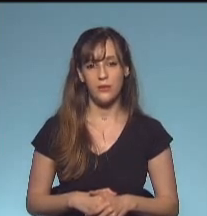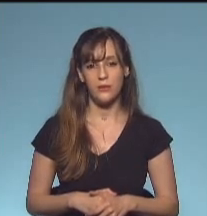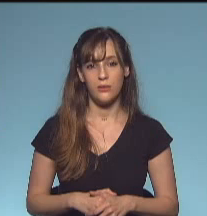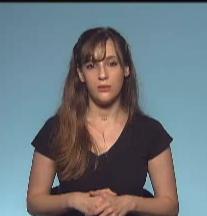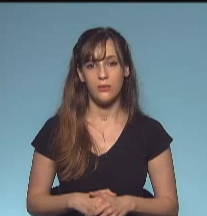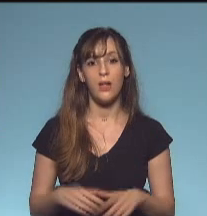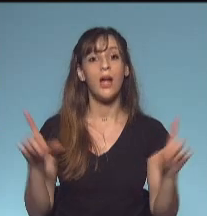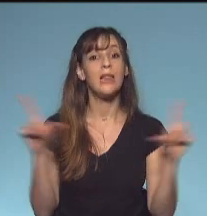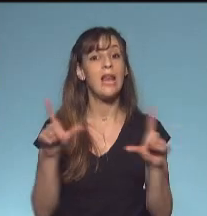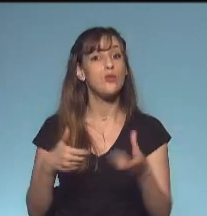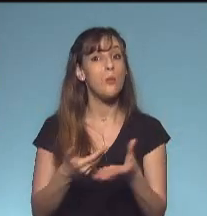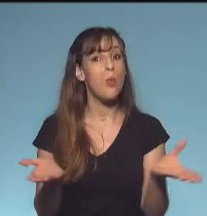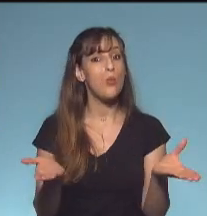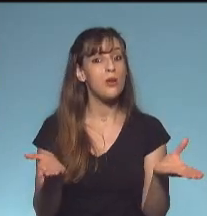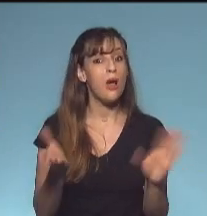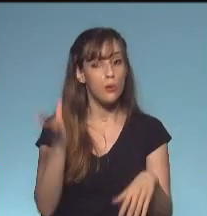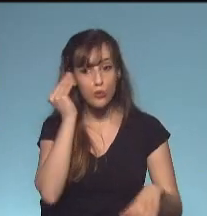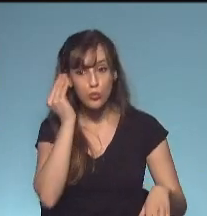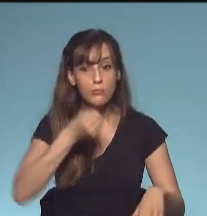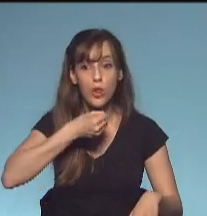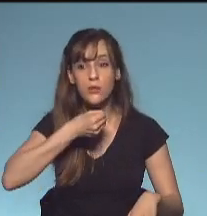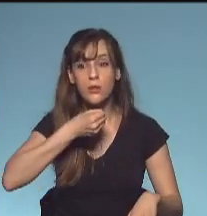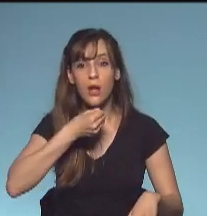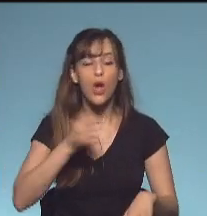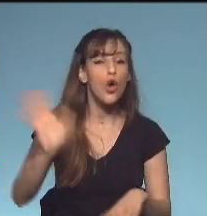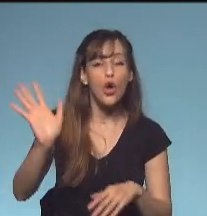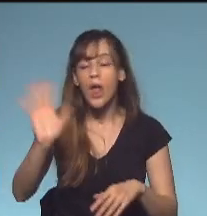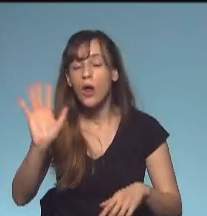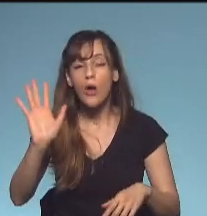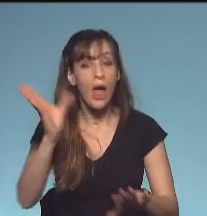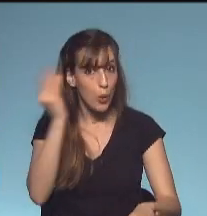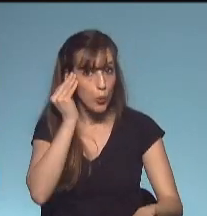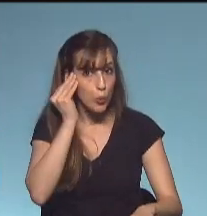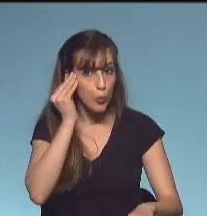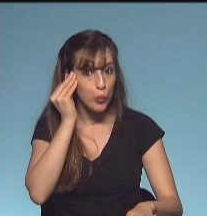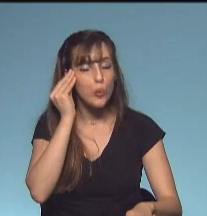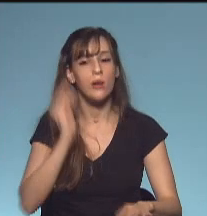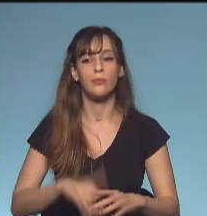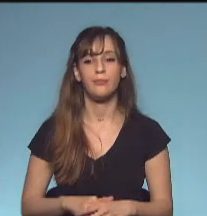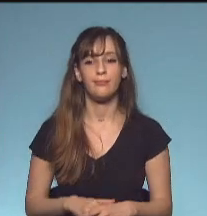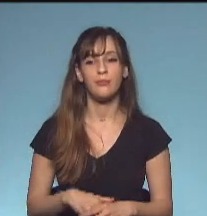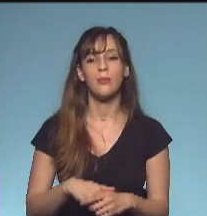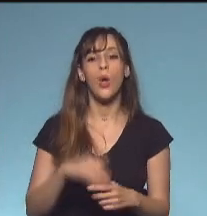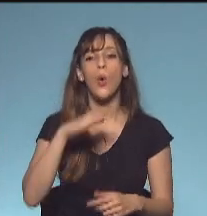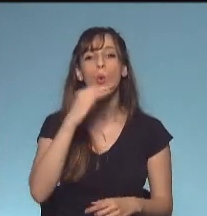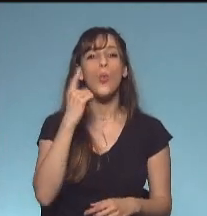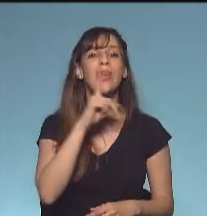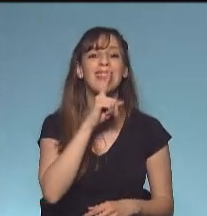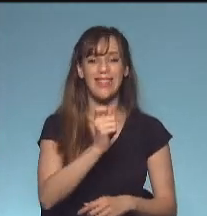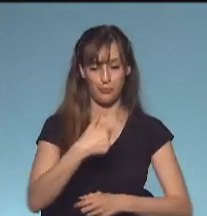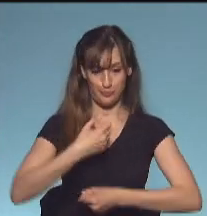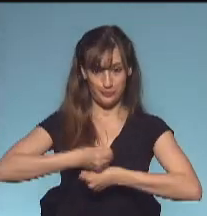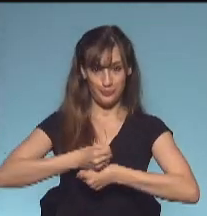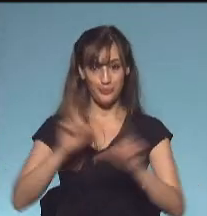que la televisión pública no se escucha. Hola, hola, ahí se escucha. De Julieta Algul, de la televisión